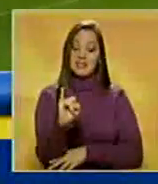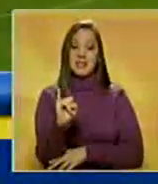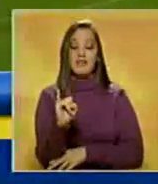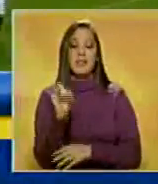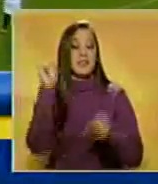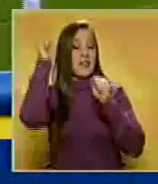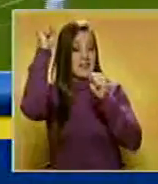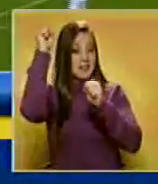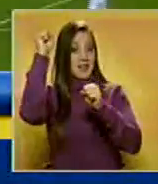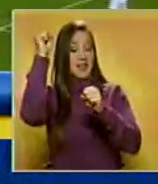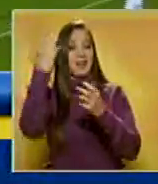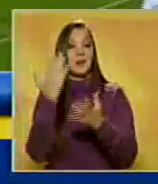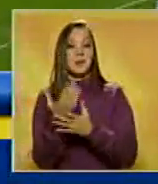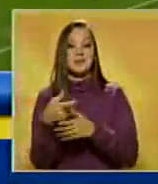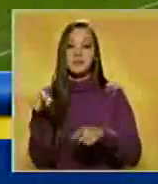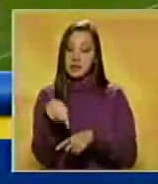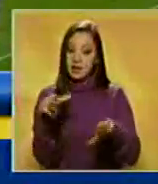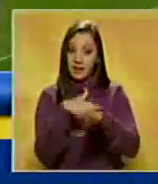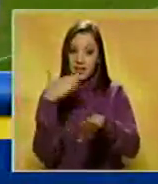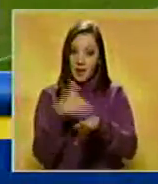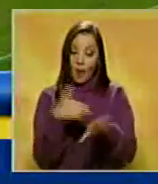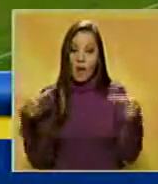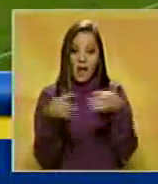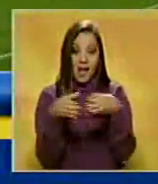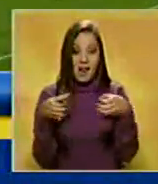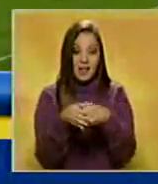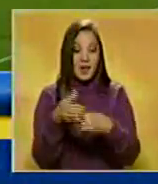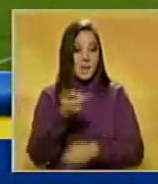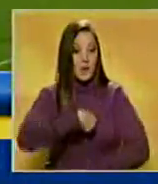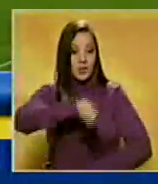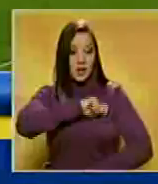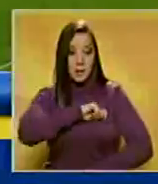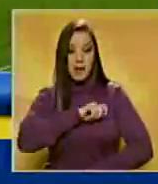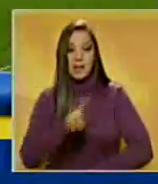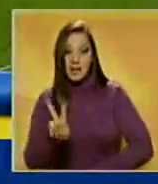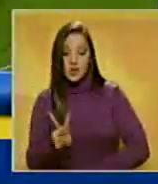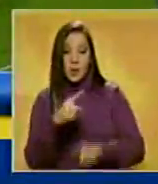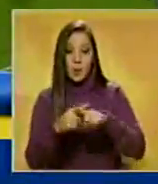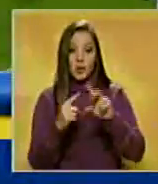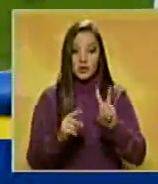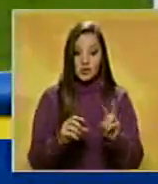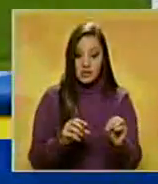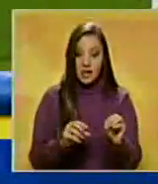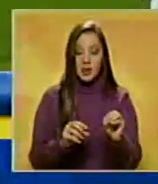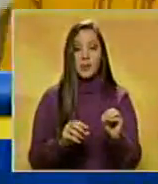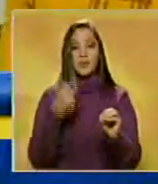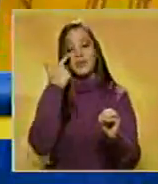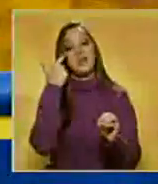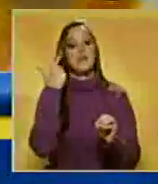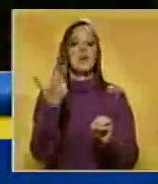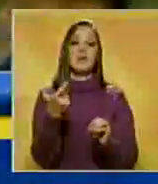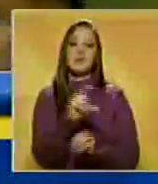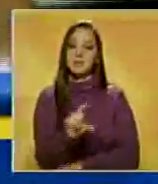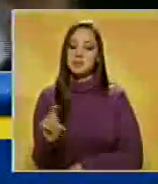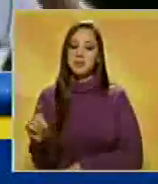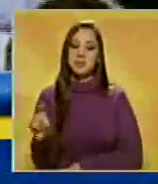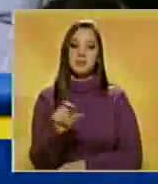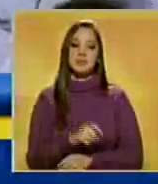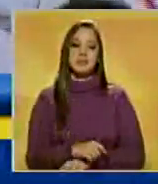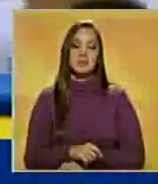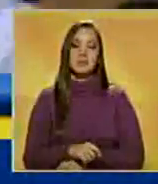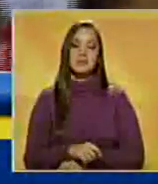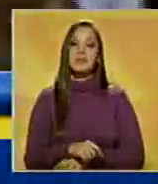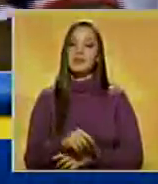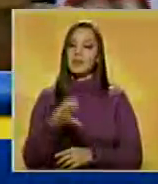League. Este jueves el equipo andaluz batió a la Fiorentina 2-0 para sellar su clasificación con un global de 5-0.